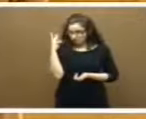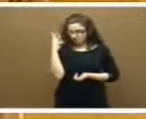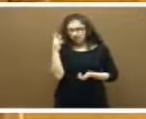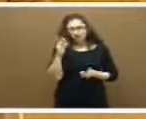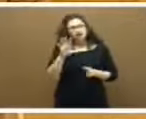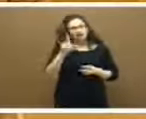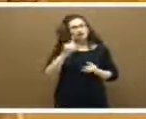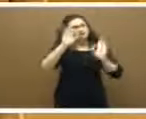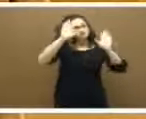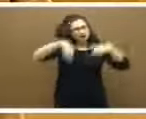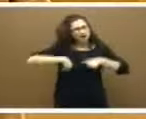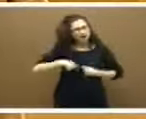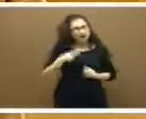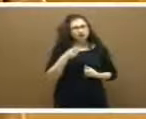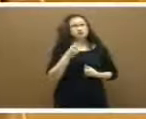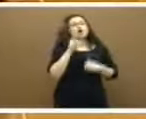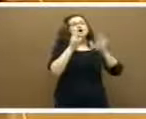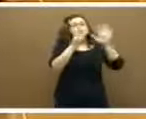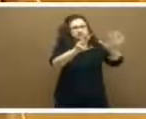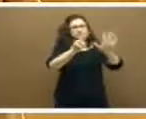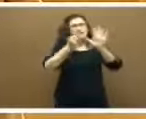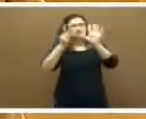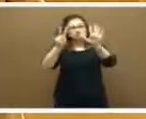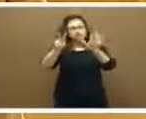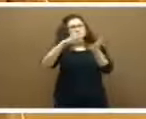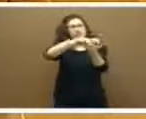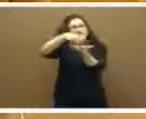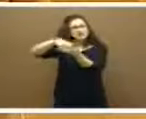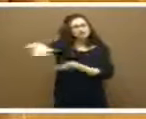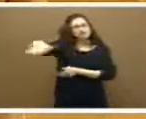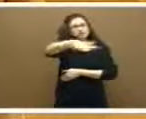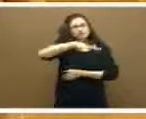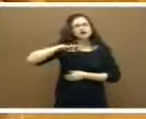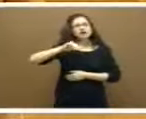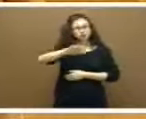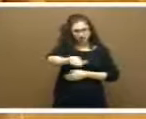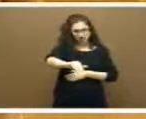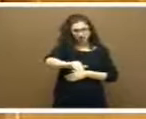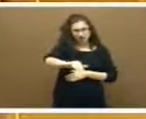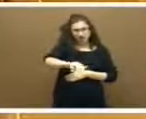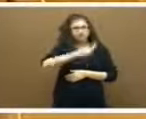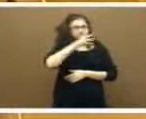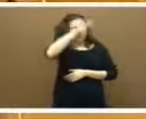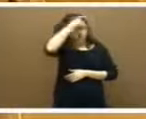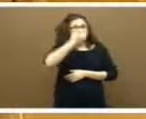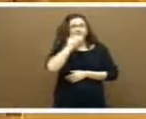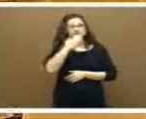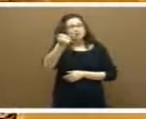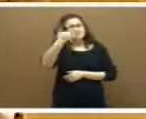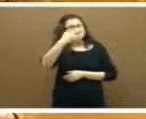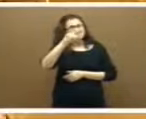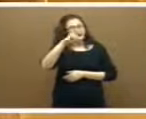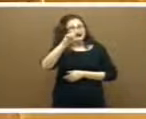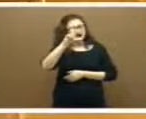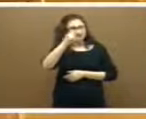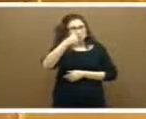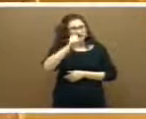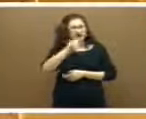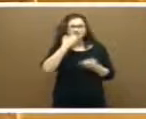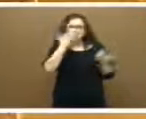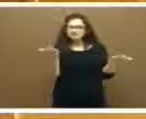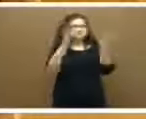concedido exactamente ayudas a 82 centros en el ámbito rural, con poblaciones como Berlanga, Ceuchal, Camino Morisco o Santa